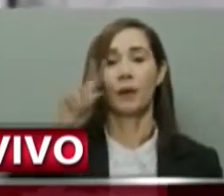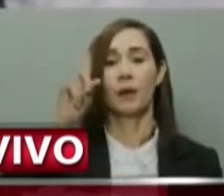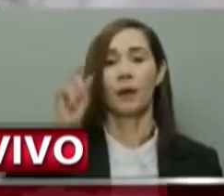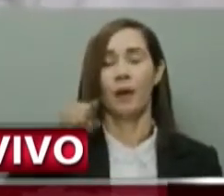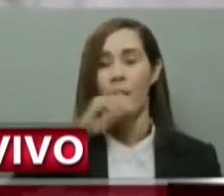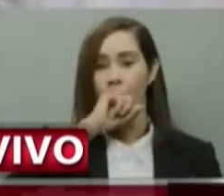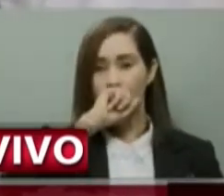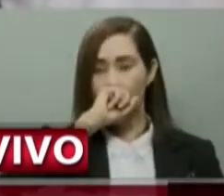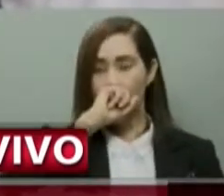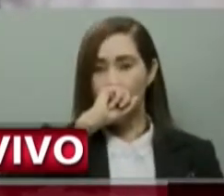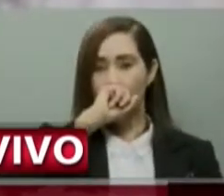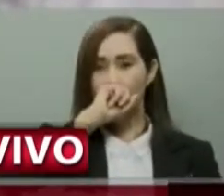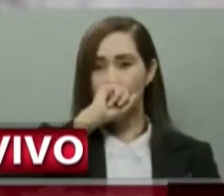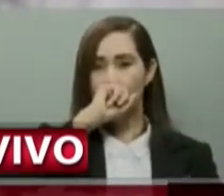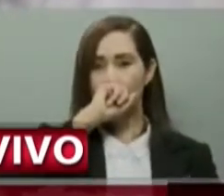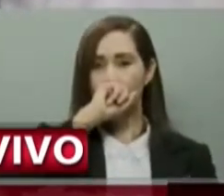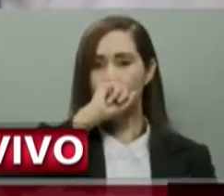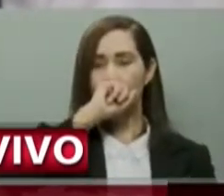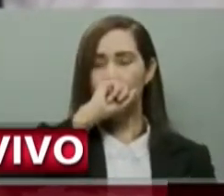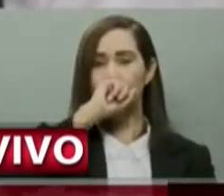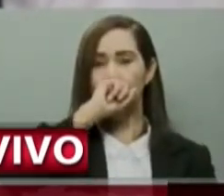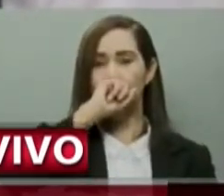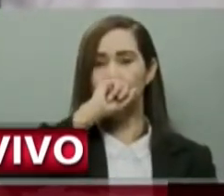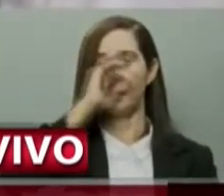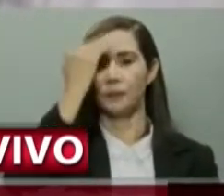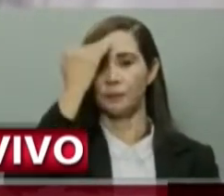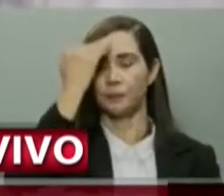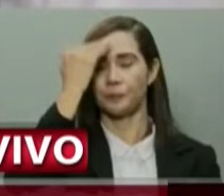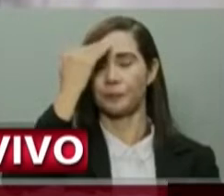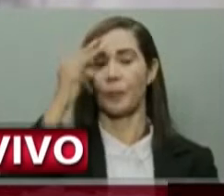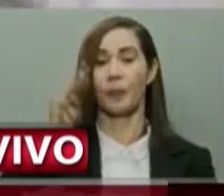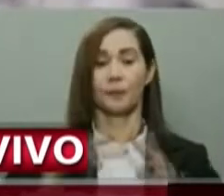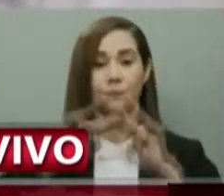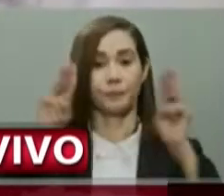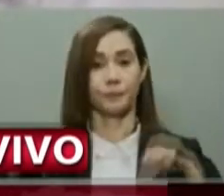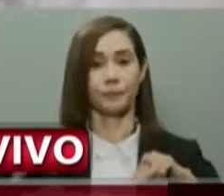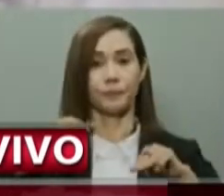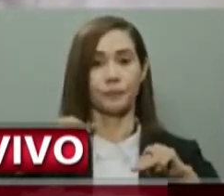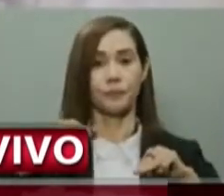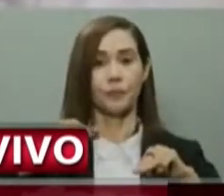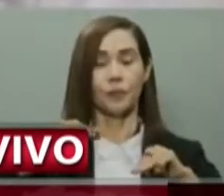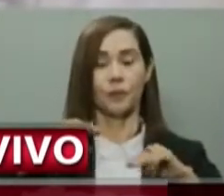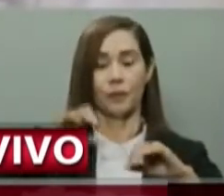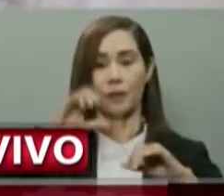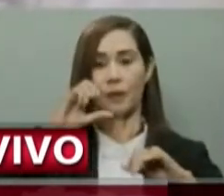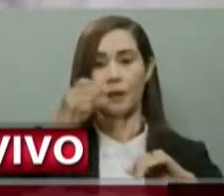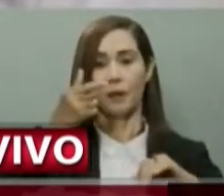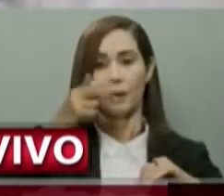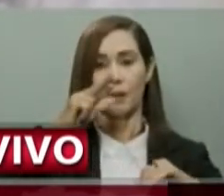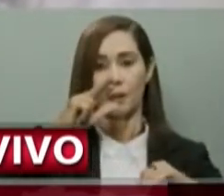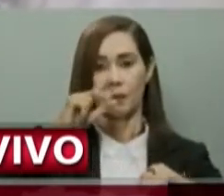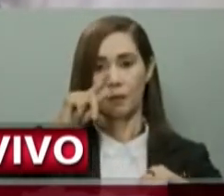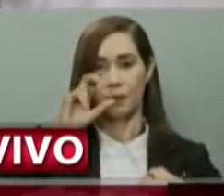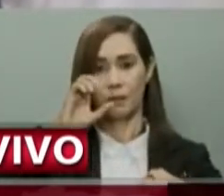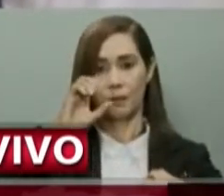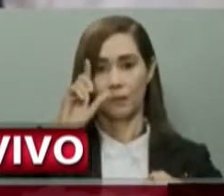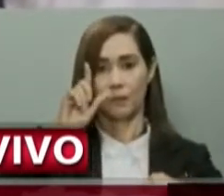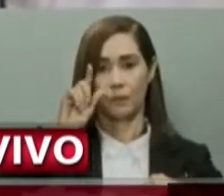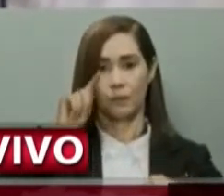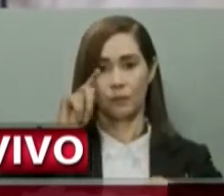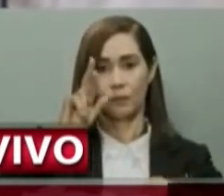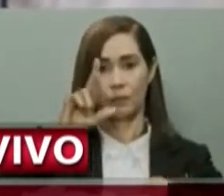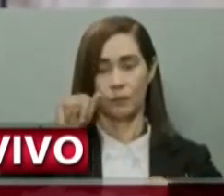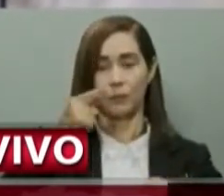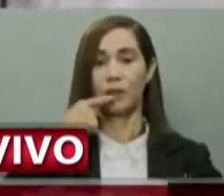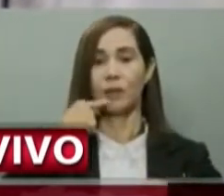Nacional. Queremos saber, ya que el ministro de Agricultura habló de varios rubros, la inversión general en cuanto